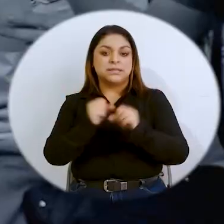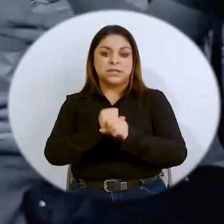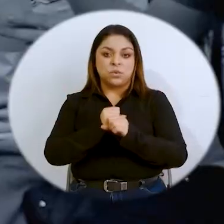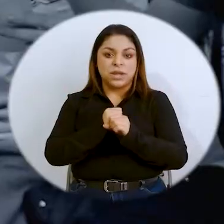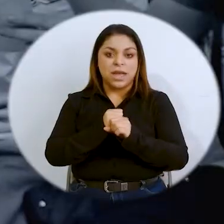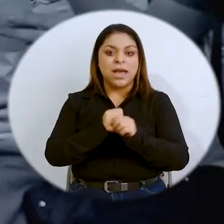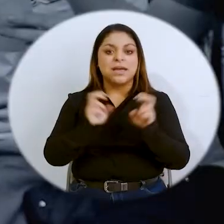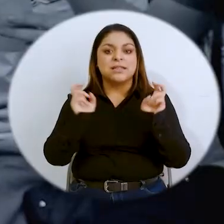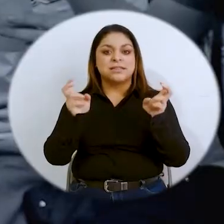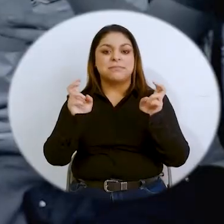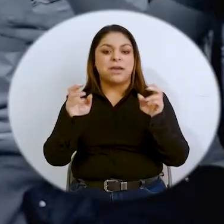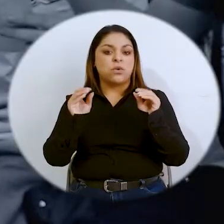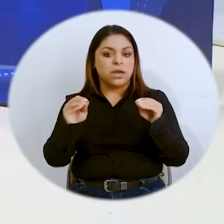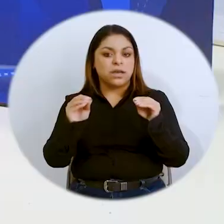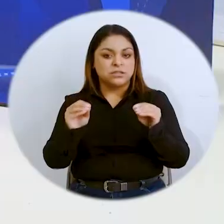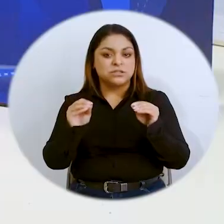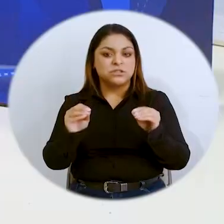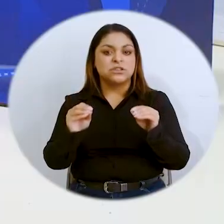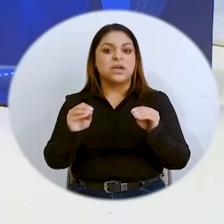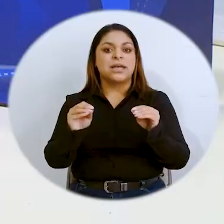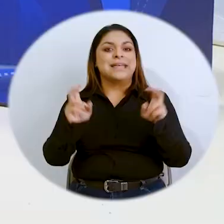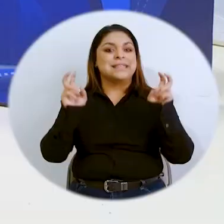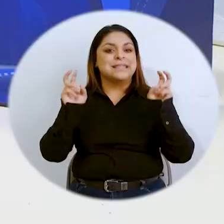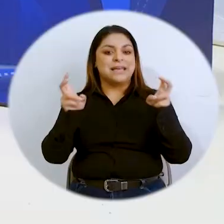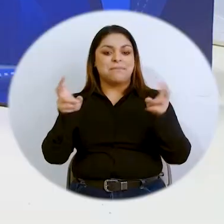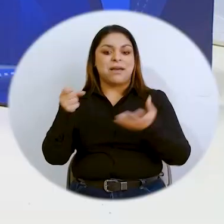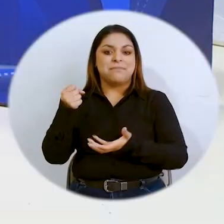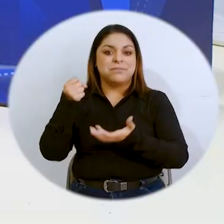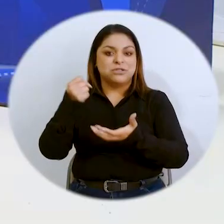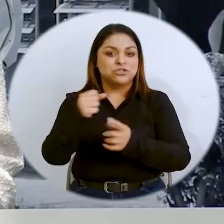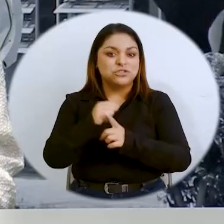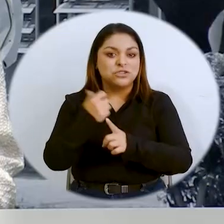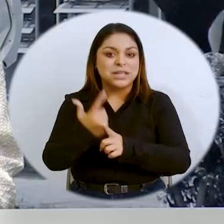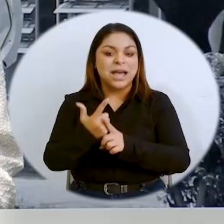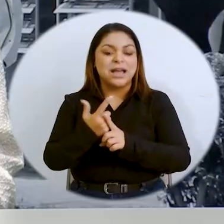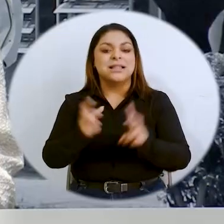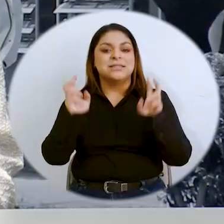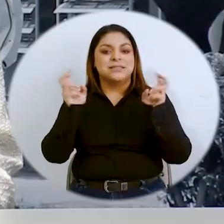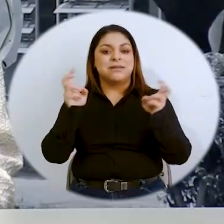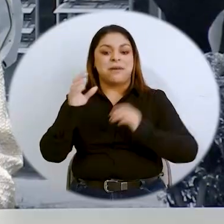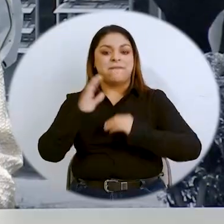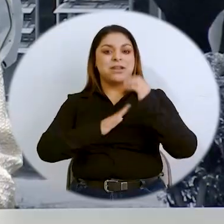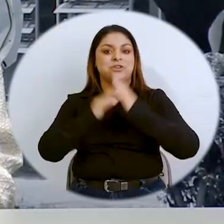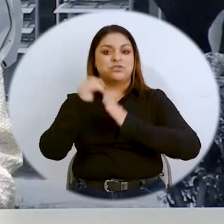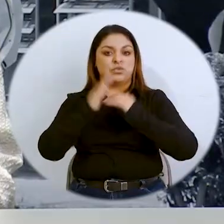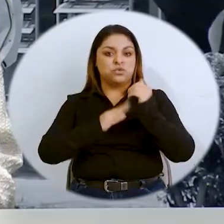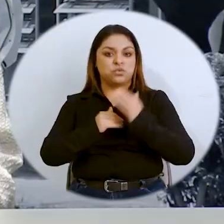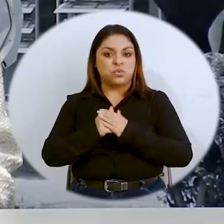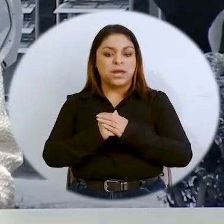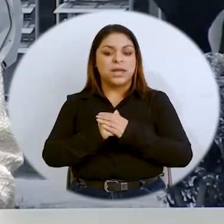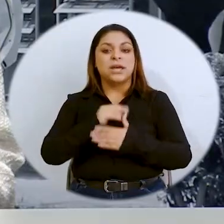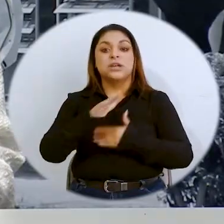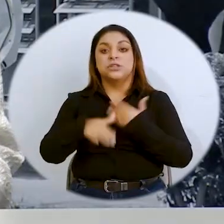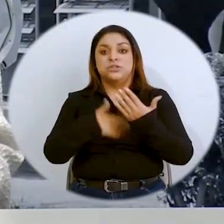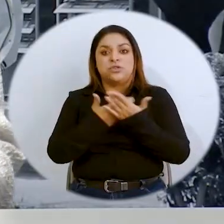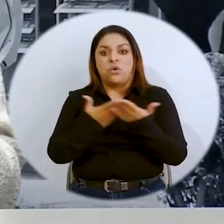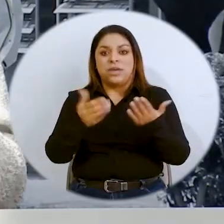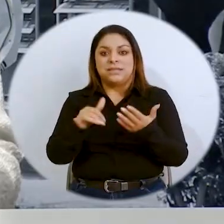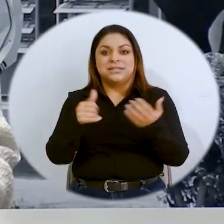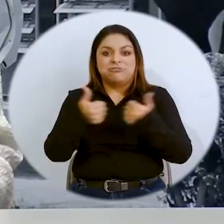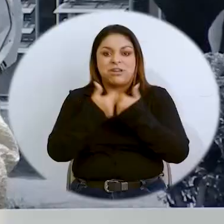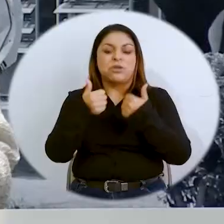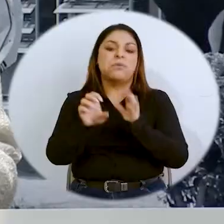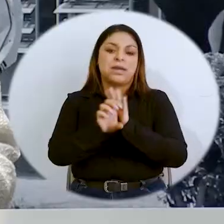con el tema de seguridad, el tema de educación, el tema de la inversión social, el tema de la infraestructura. Todos esos